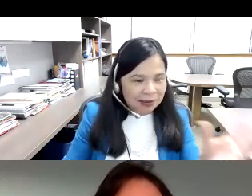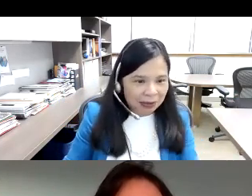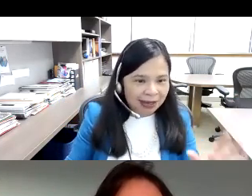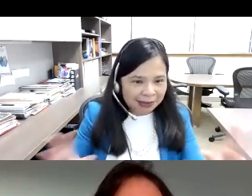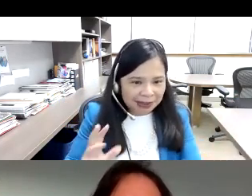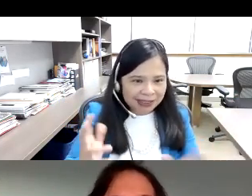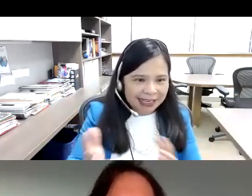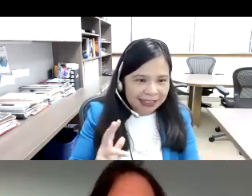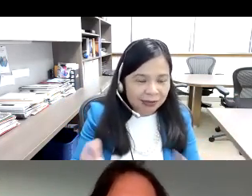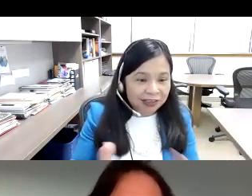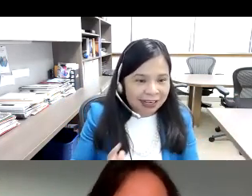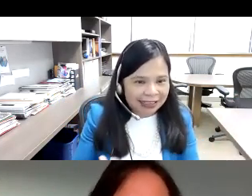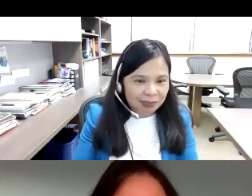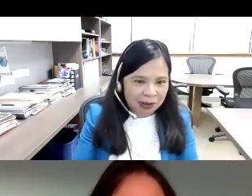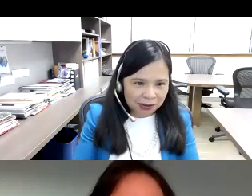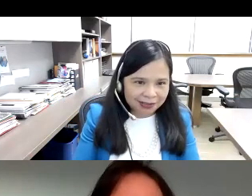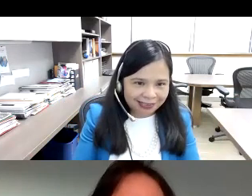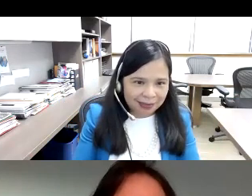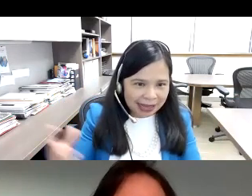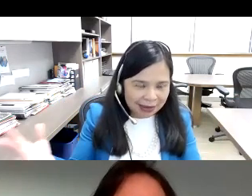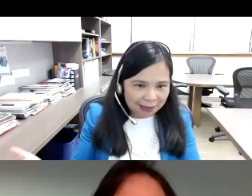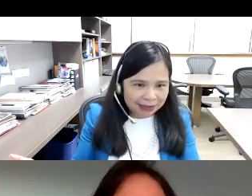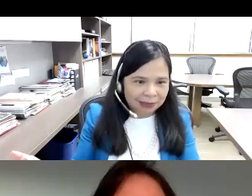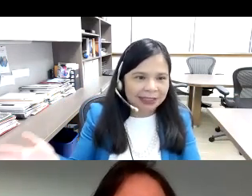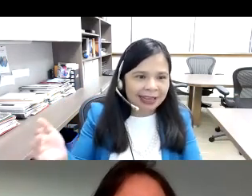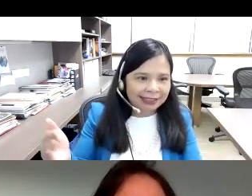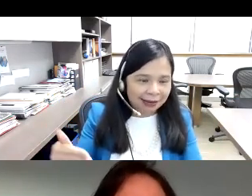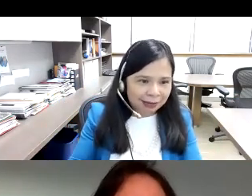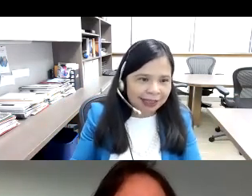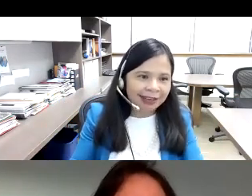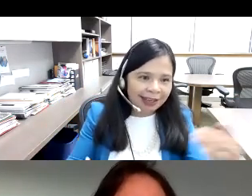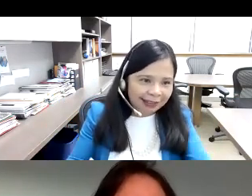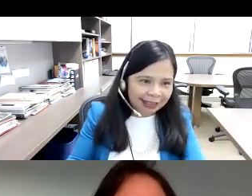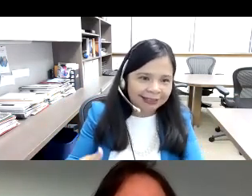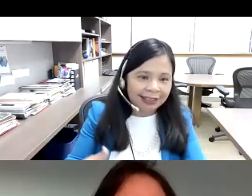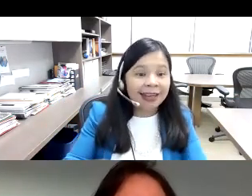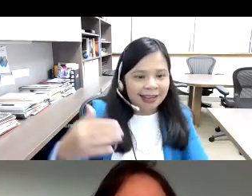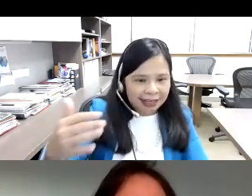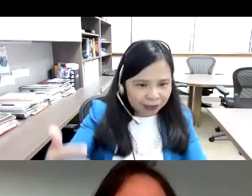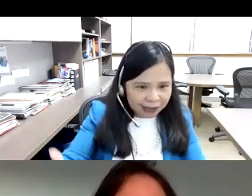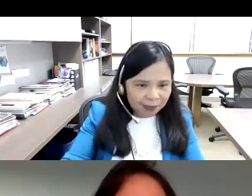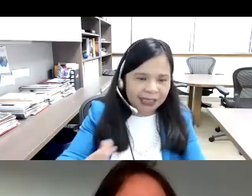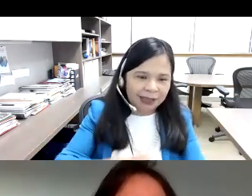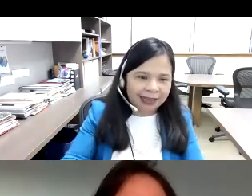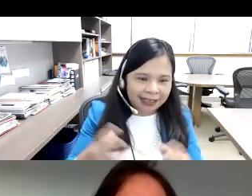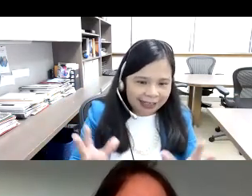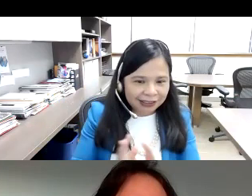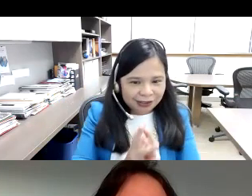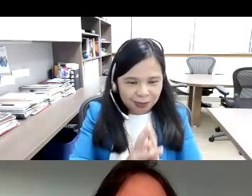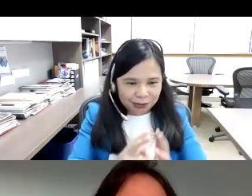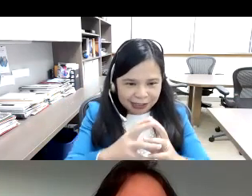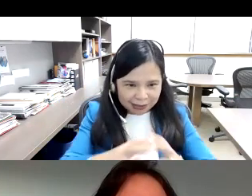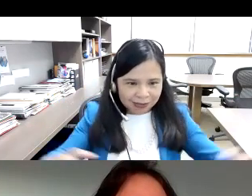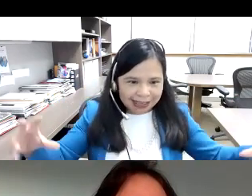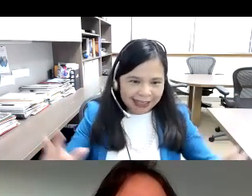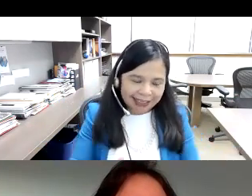estamos, todas las universidades tenemos diferentes periodos. En Miami ya empezamos clase, acabamos de arrancar, en Tequestán, en Austral apenas van a arrancar.